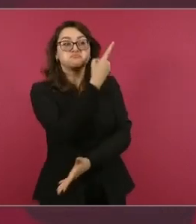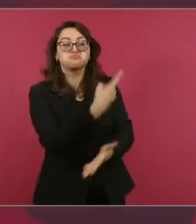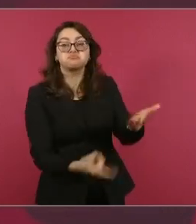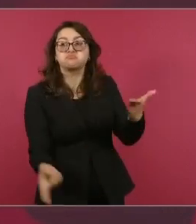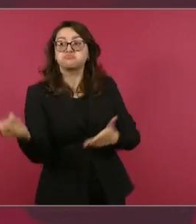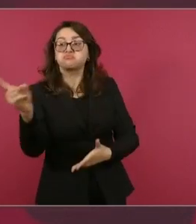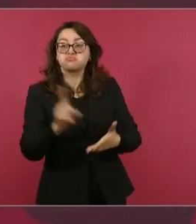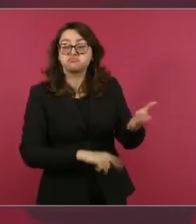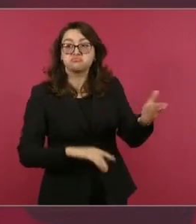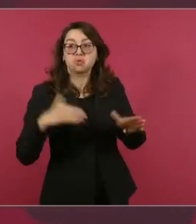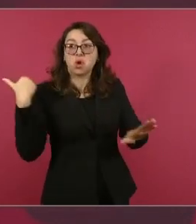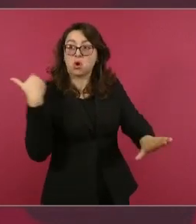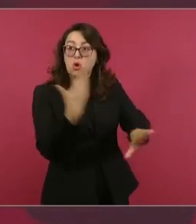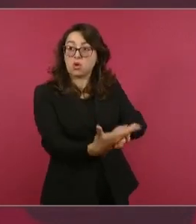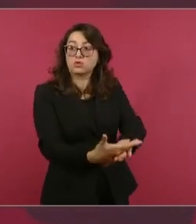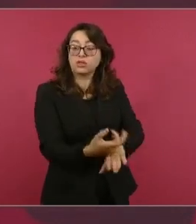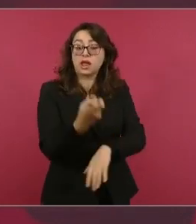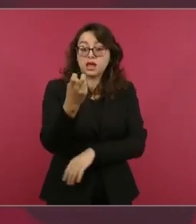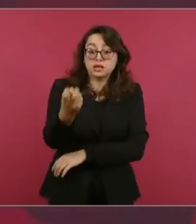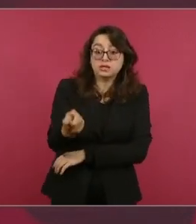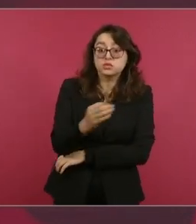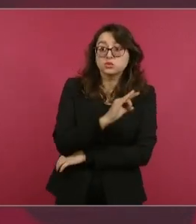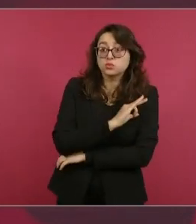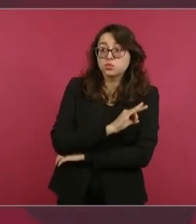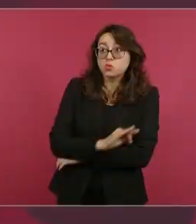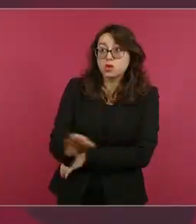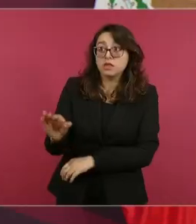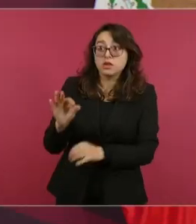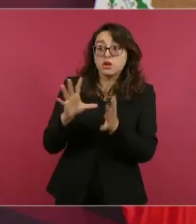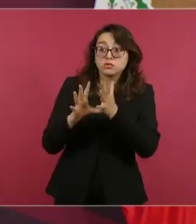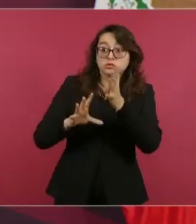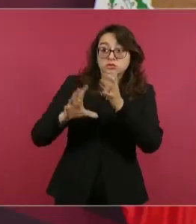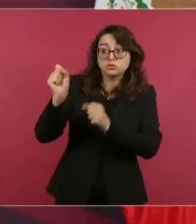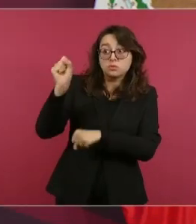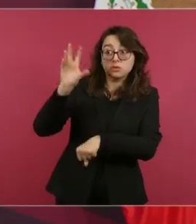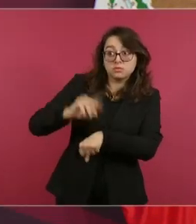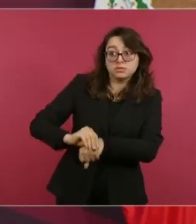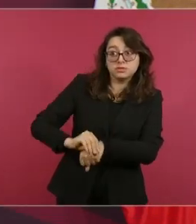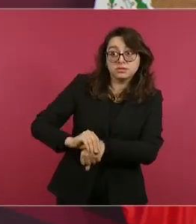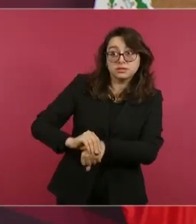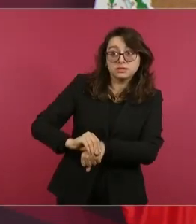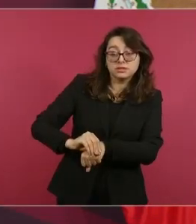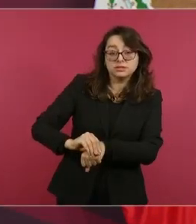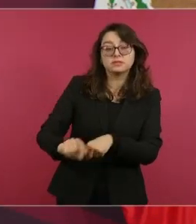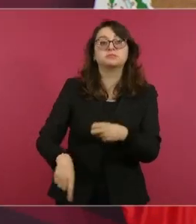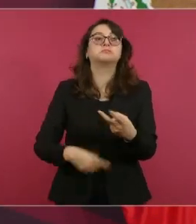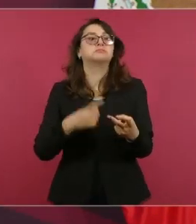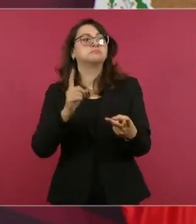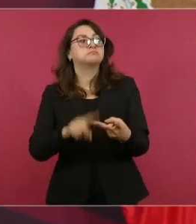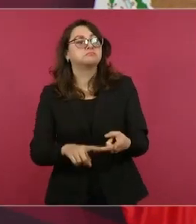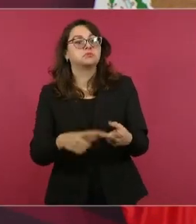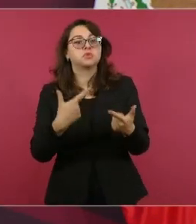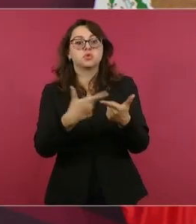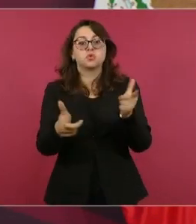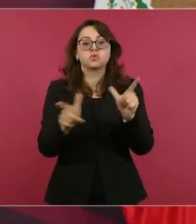la opinión de los de la barra de abogados, de los colegios de abogados.